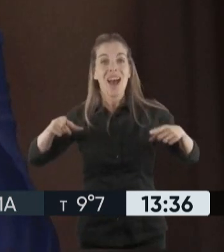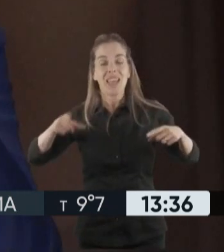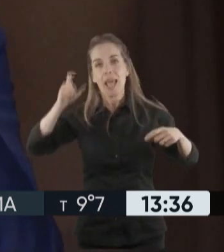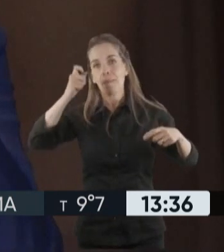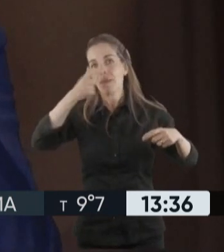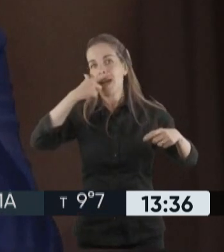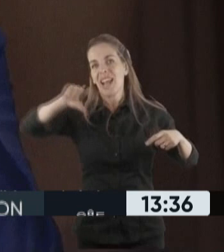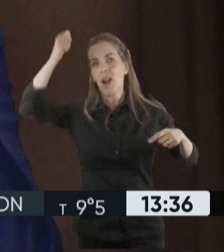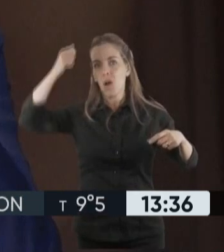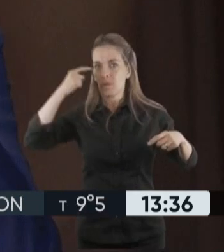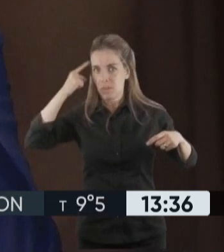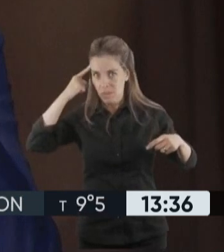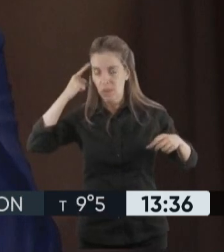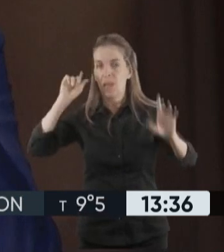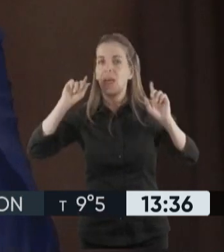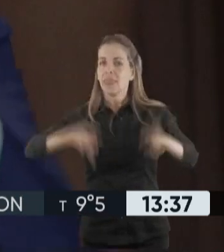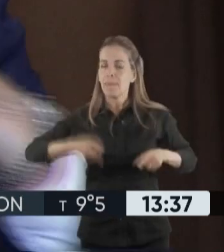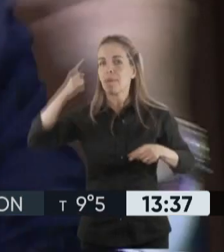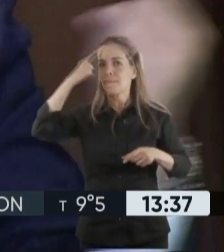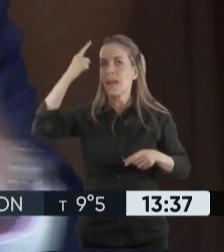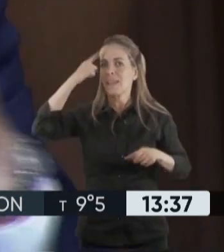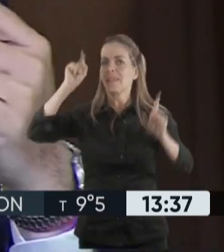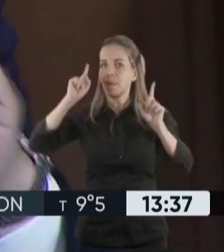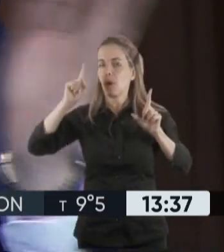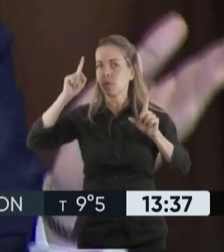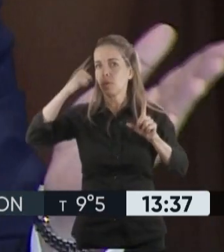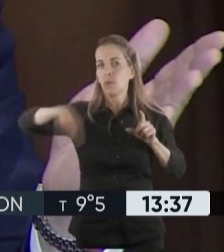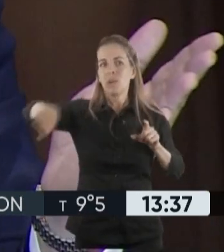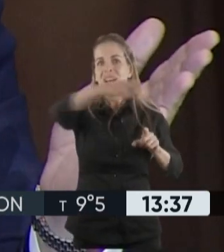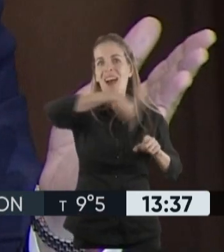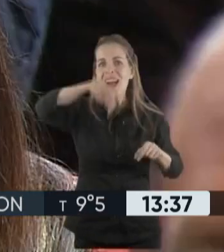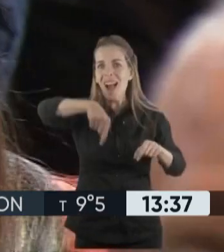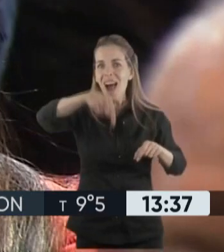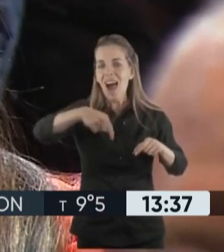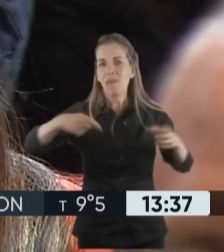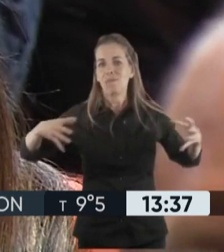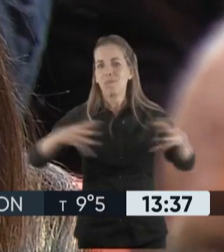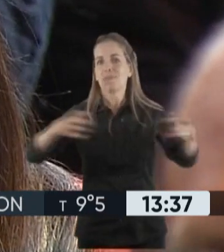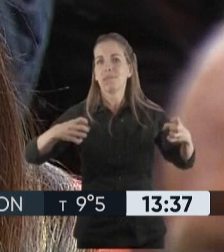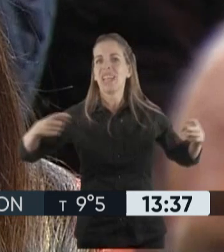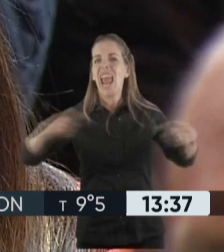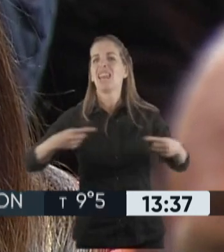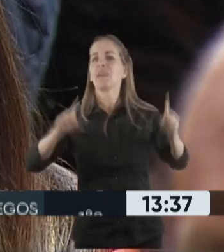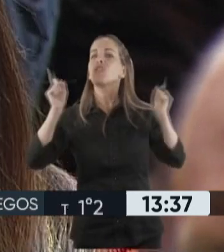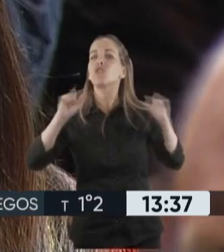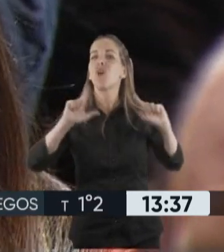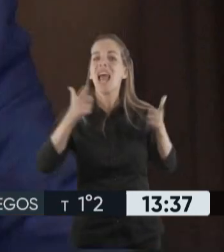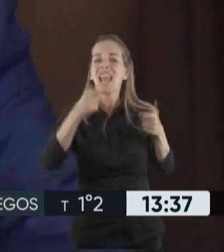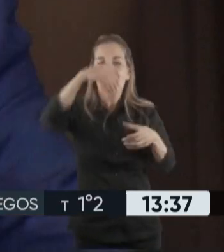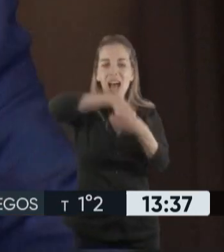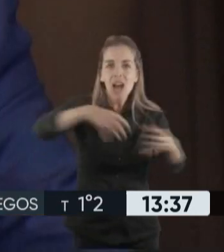Y también recordemos que entre nosotros no están los enemigos. Los enemigos están